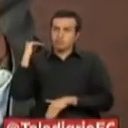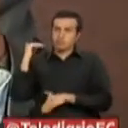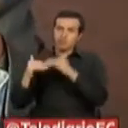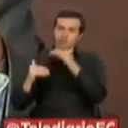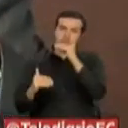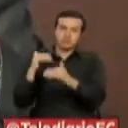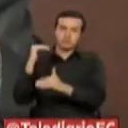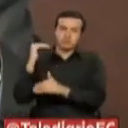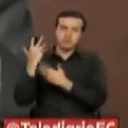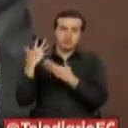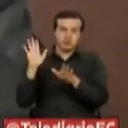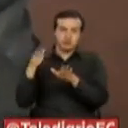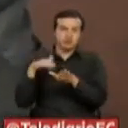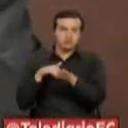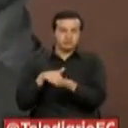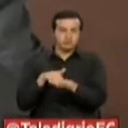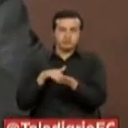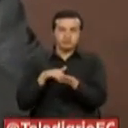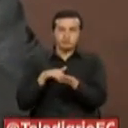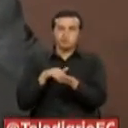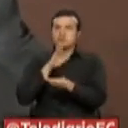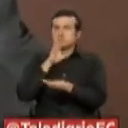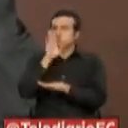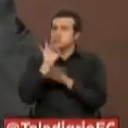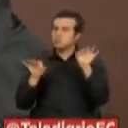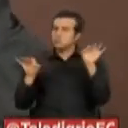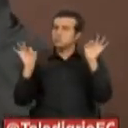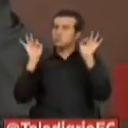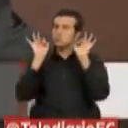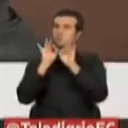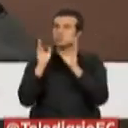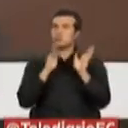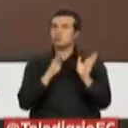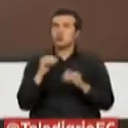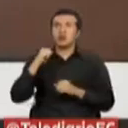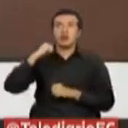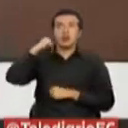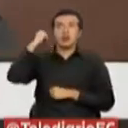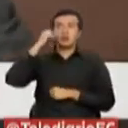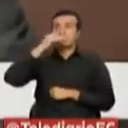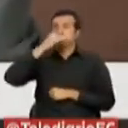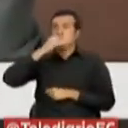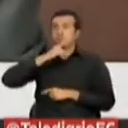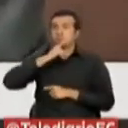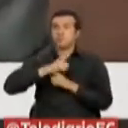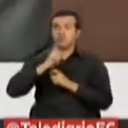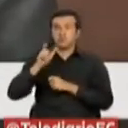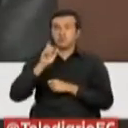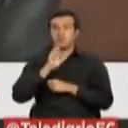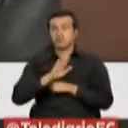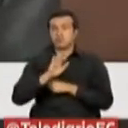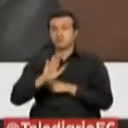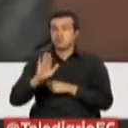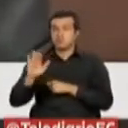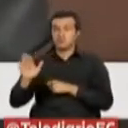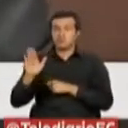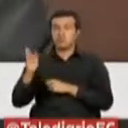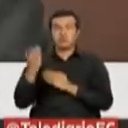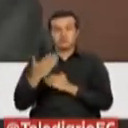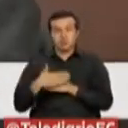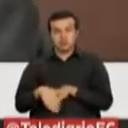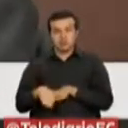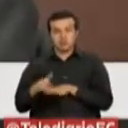proceso está garantizado en tanto en cuanto se da un derecho de legítima defensa a los afectados con una